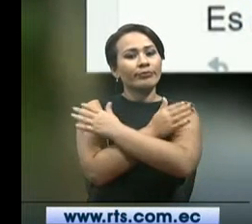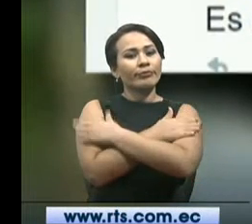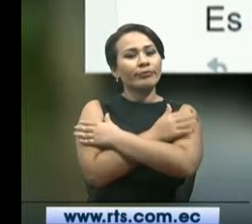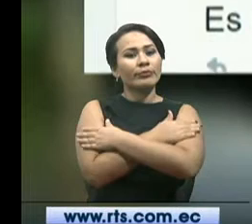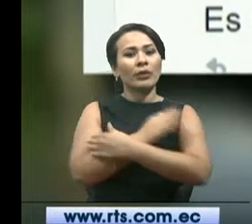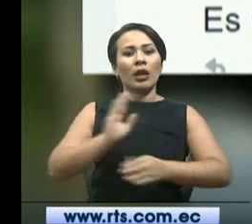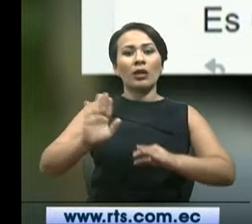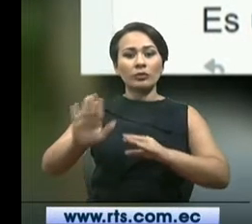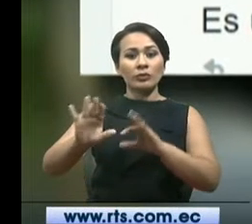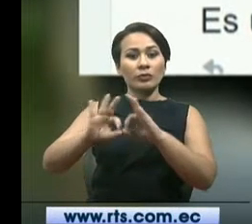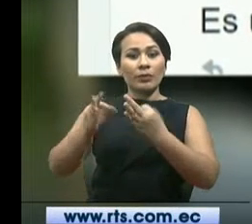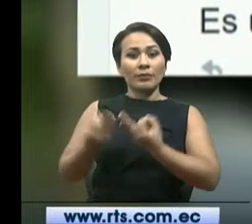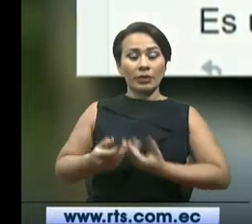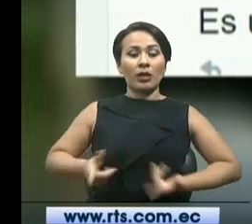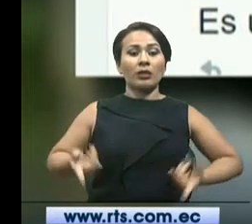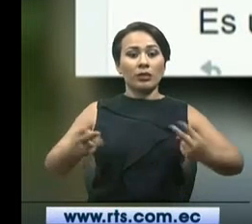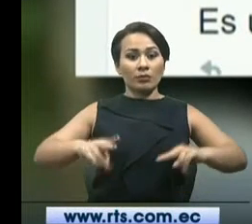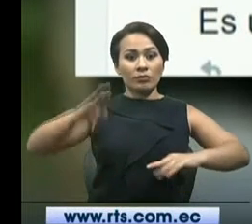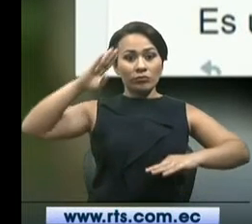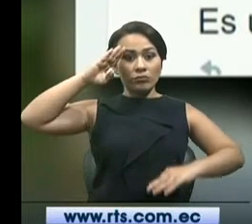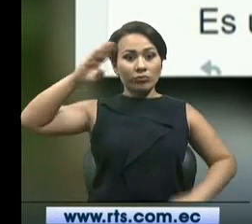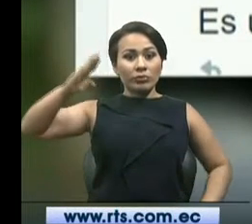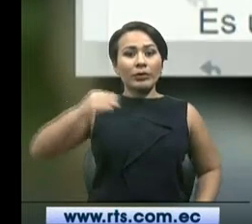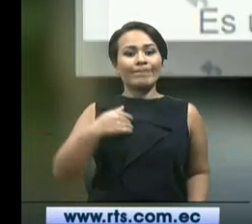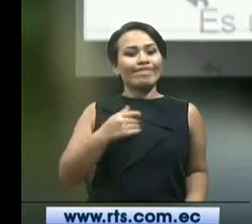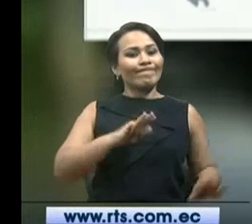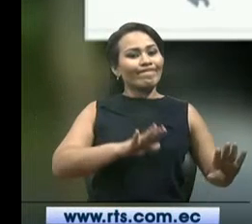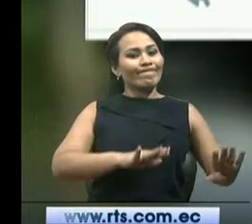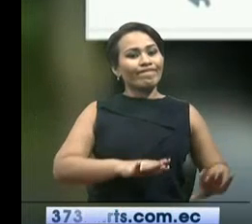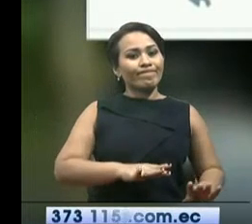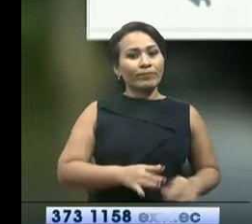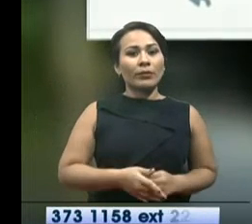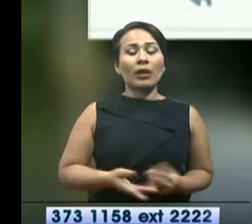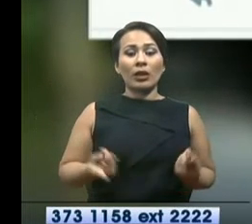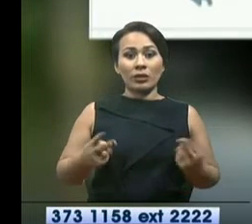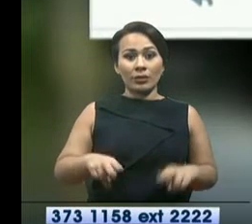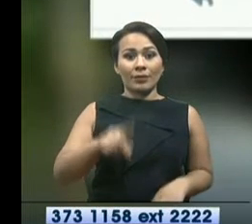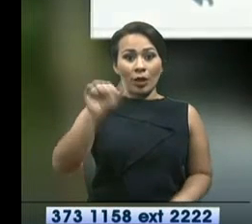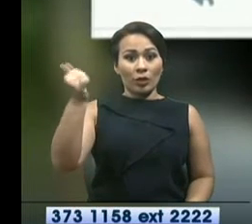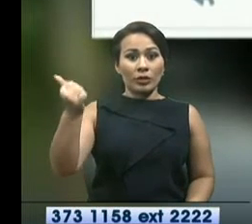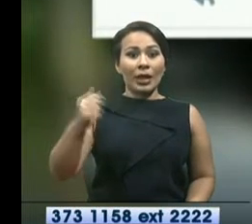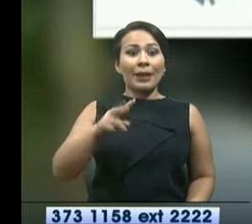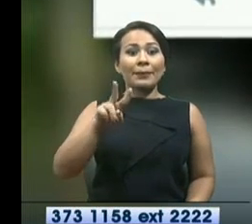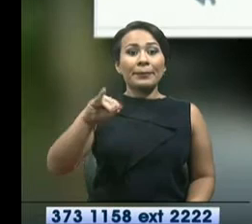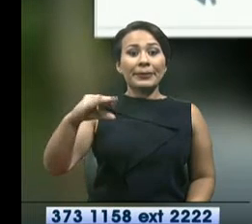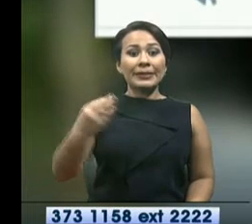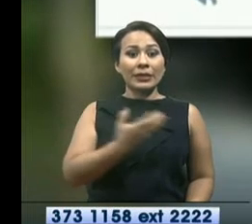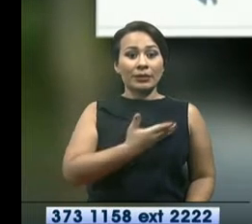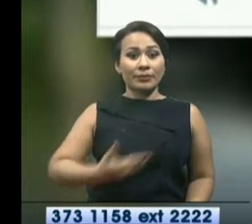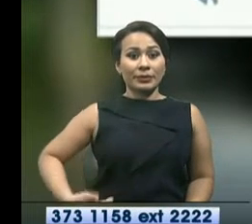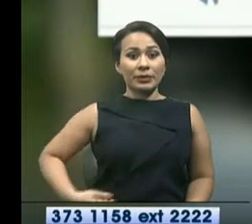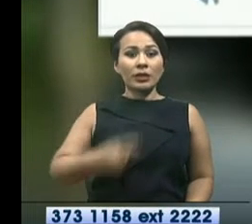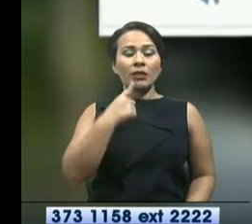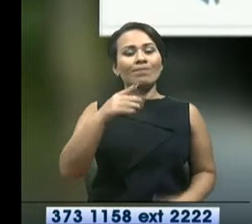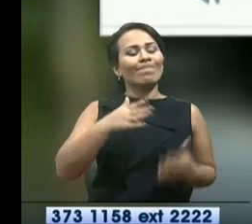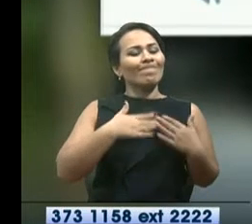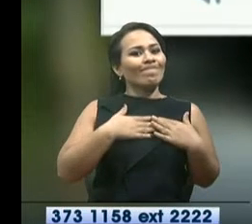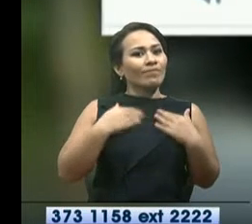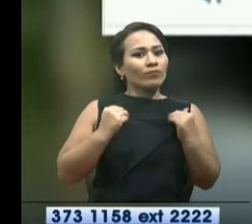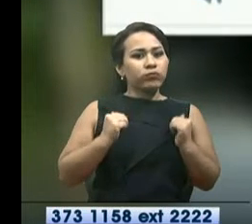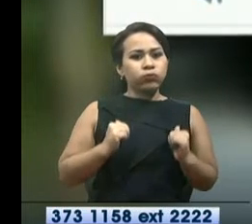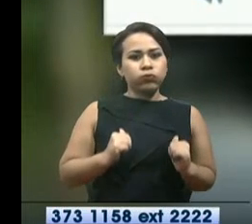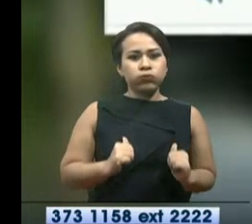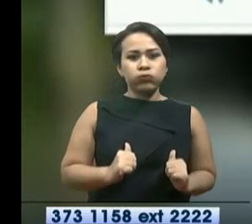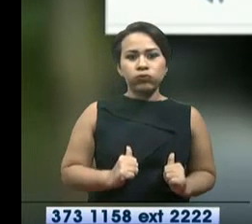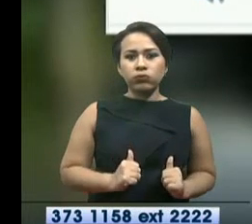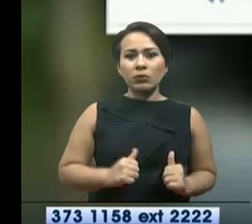familias y a nuestras Fuerzas Armadas. Es una tragedia. Arroba Jorge Glass. Profunda tristeza por la pérdida de 22